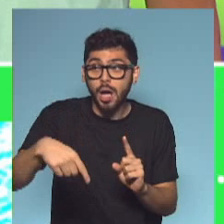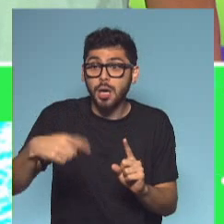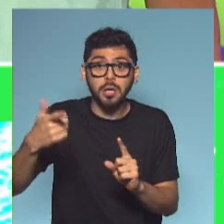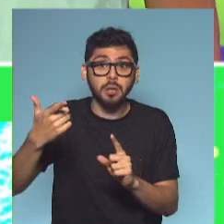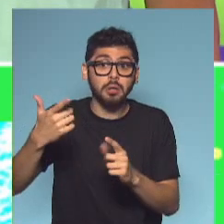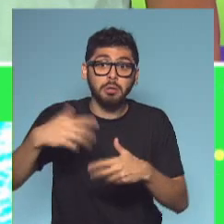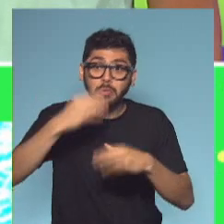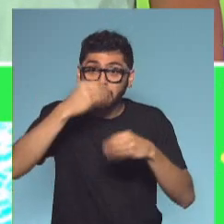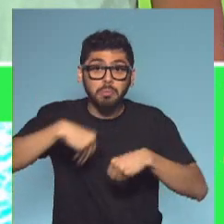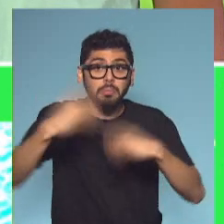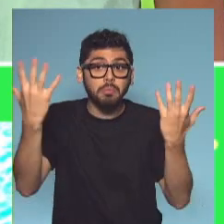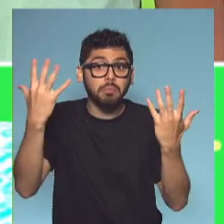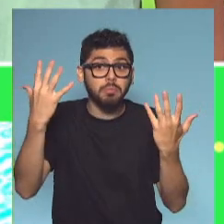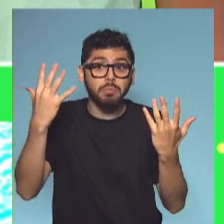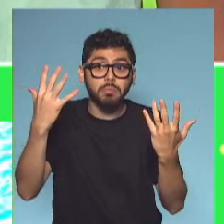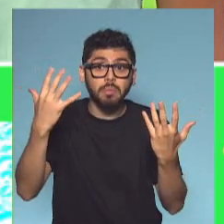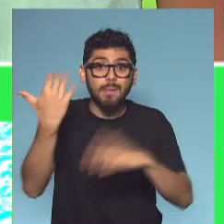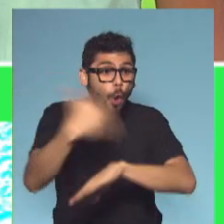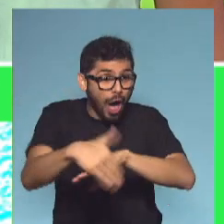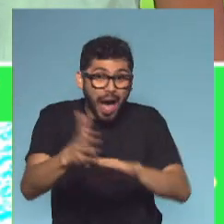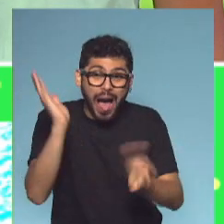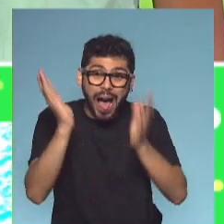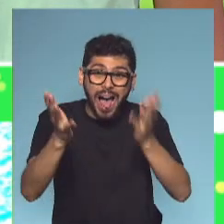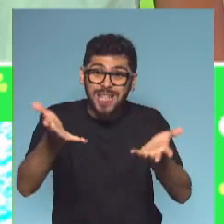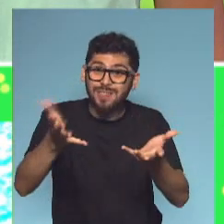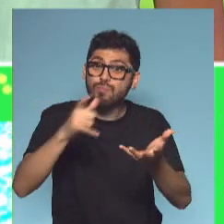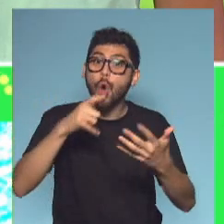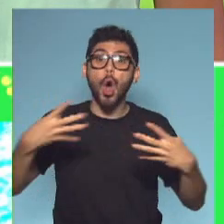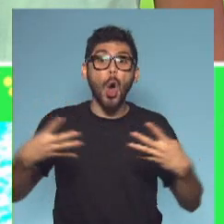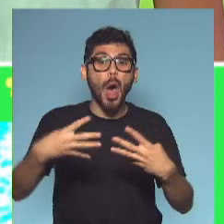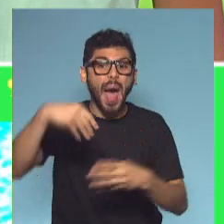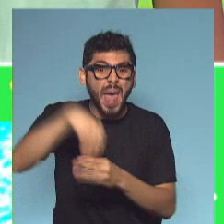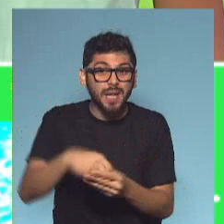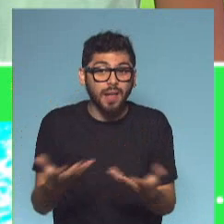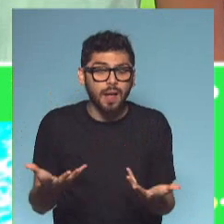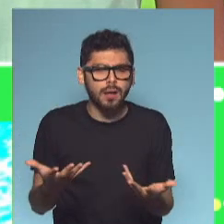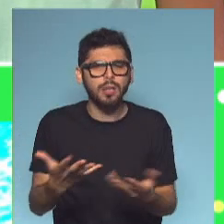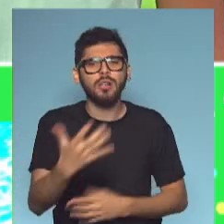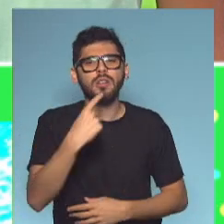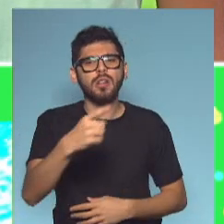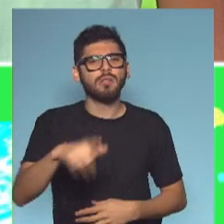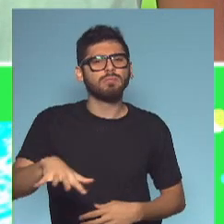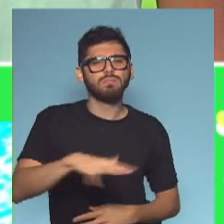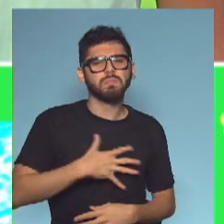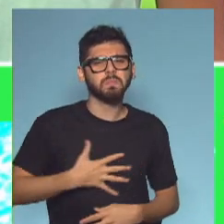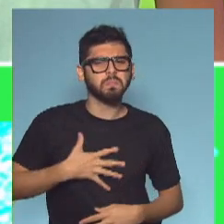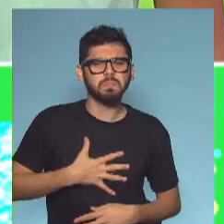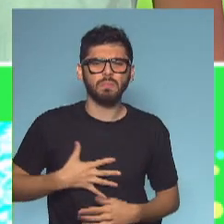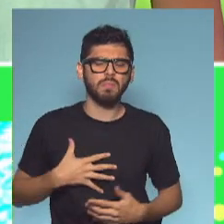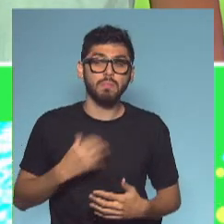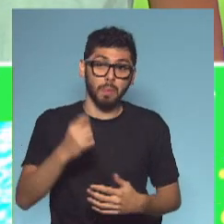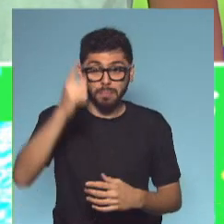importa hacerlo incluso en la calle. O sea, la guerra está bien en la calle. ¿Esa inseguridad que decís, Laura, es por las fuerzas policial?